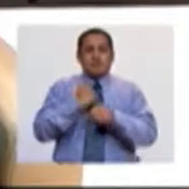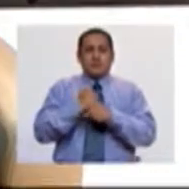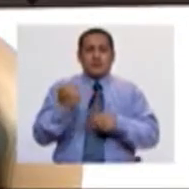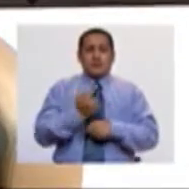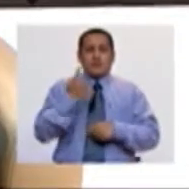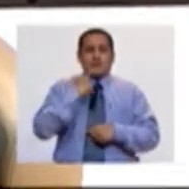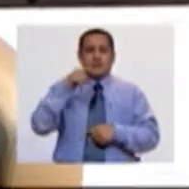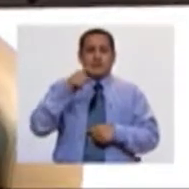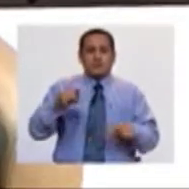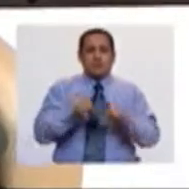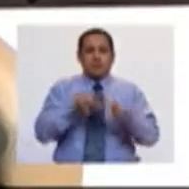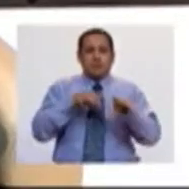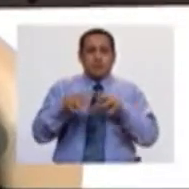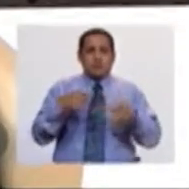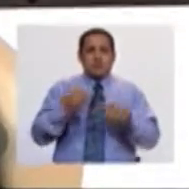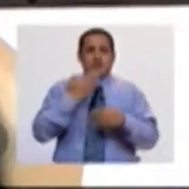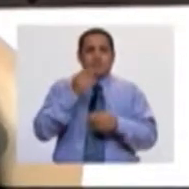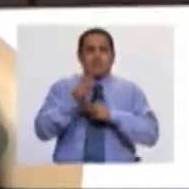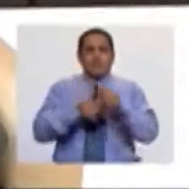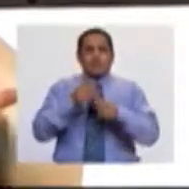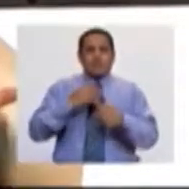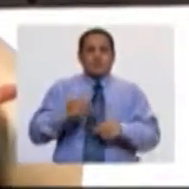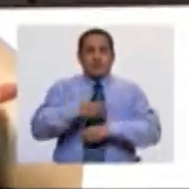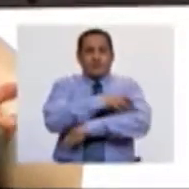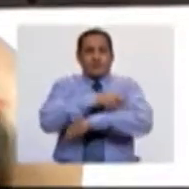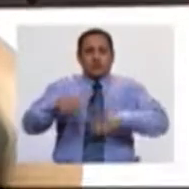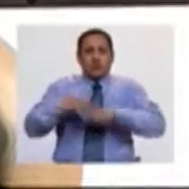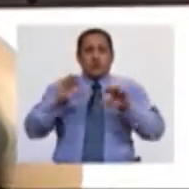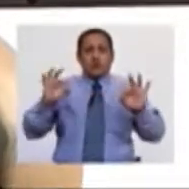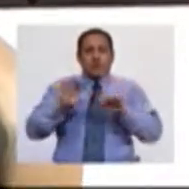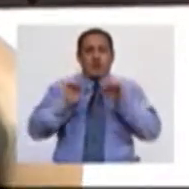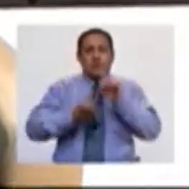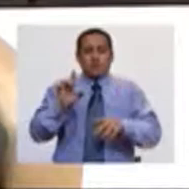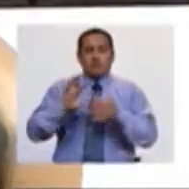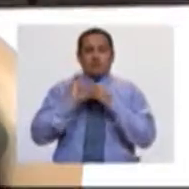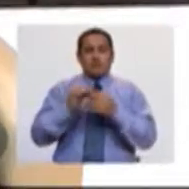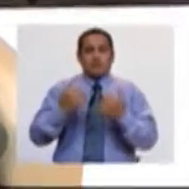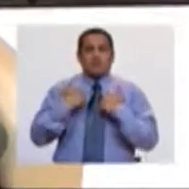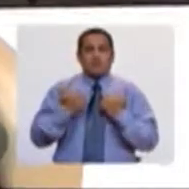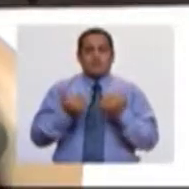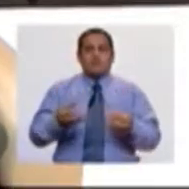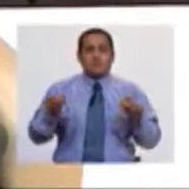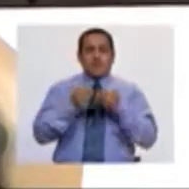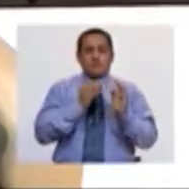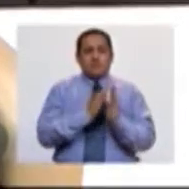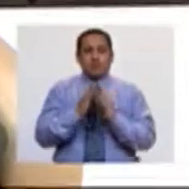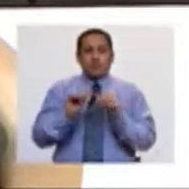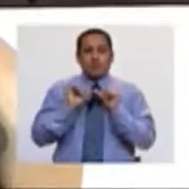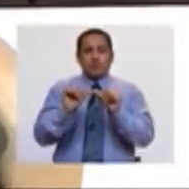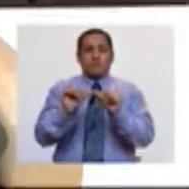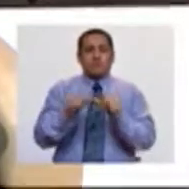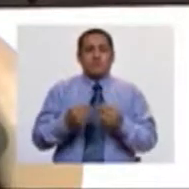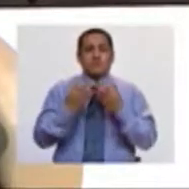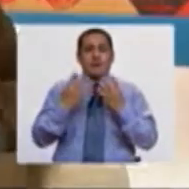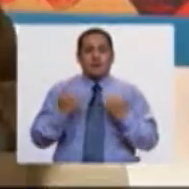operativas esenciales, las hacen tropas profesionales, de fuerzas especiales o reenganchados que tienen mayor preparación y permanencia,